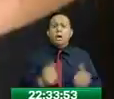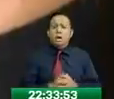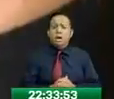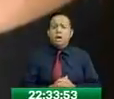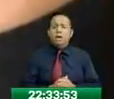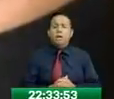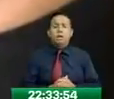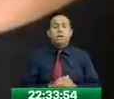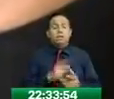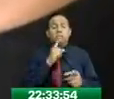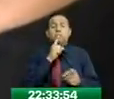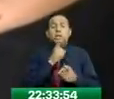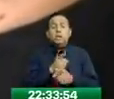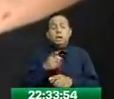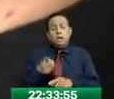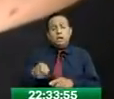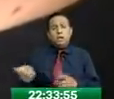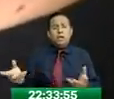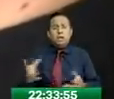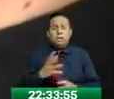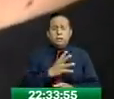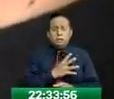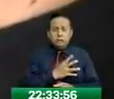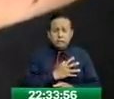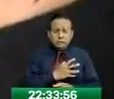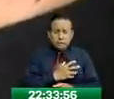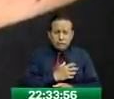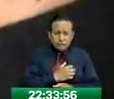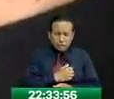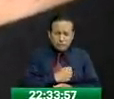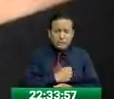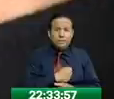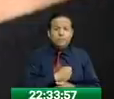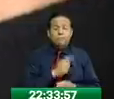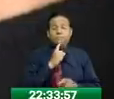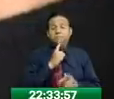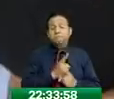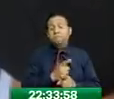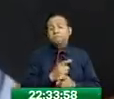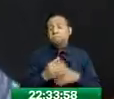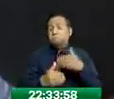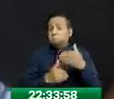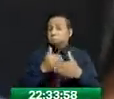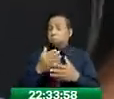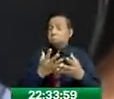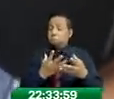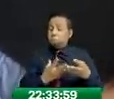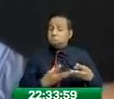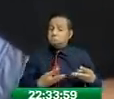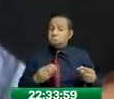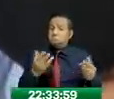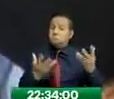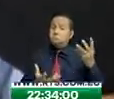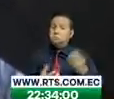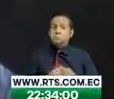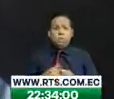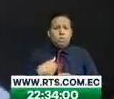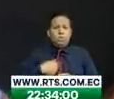y con resentimientos que solo el tiempo podrá curar. Que jamás abandoné a mis